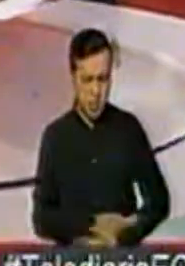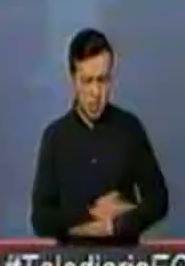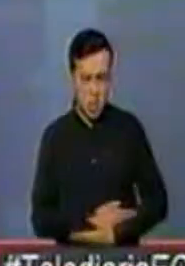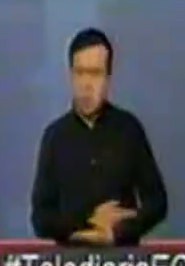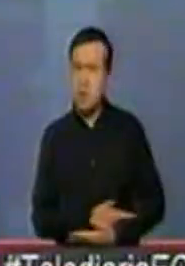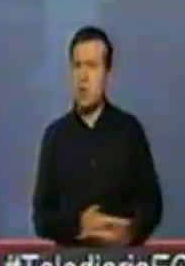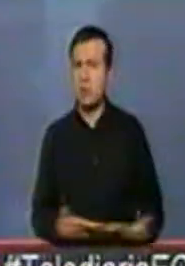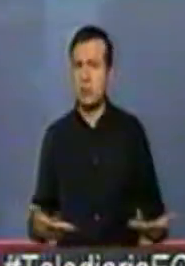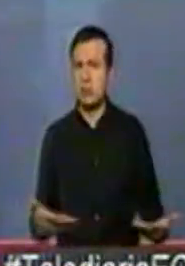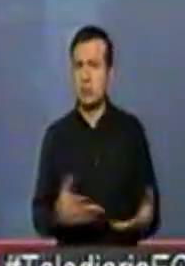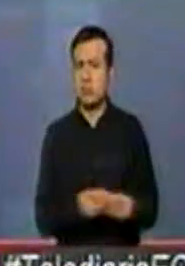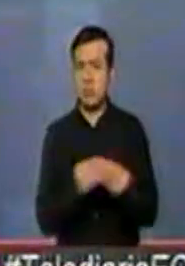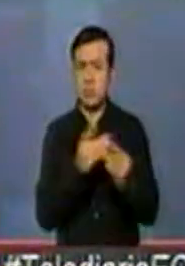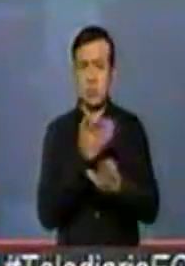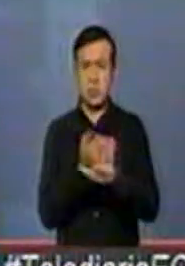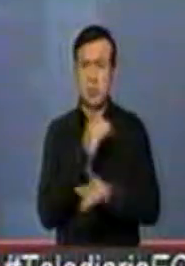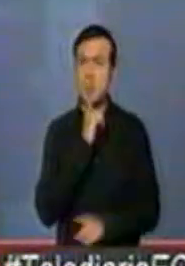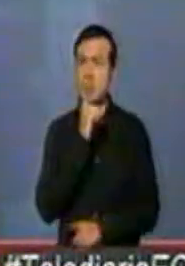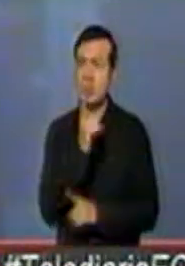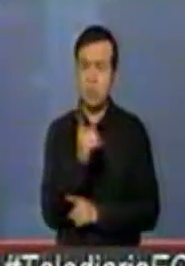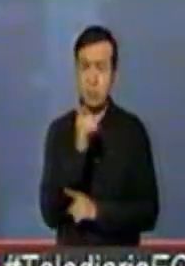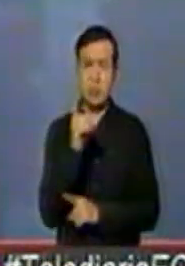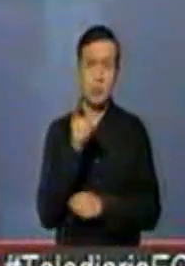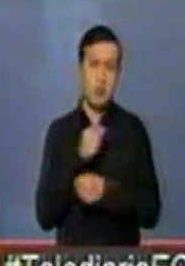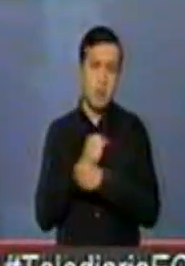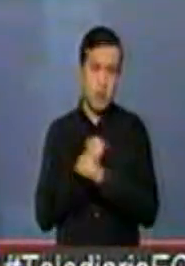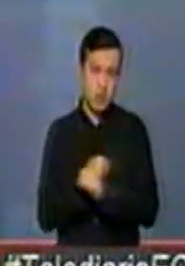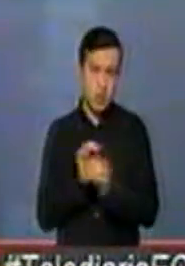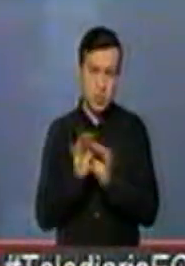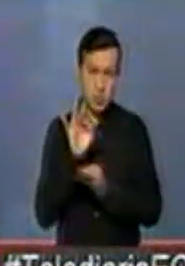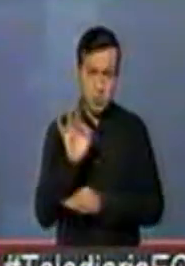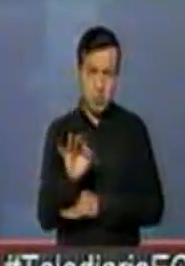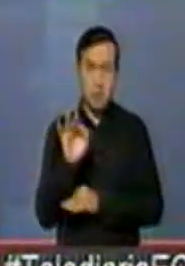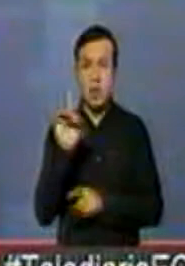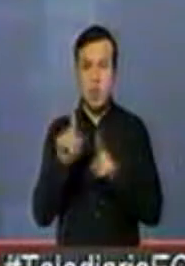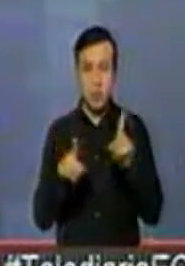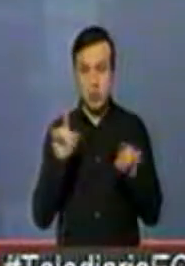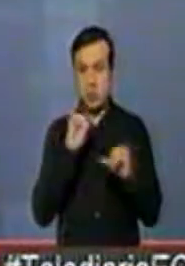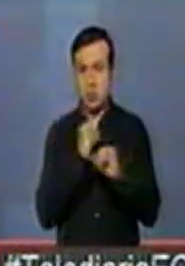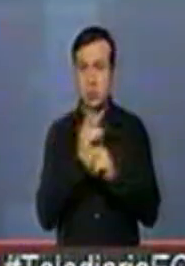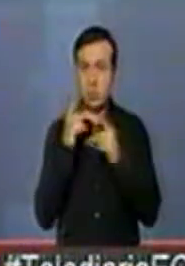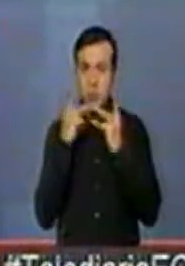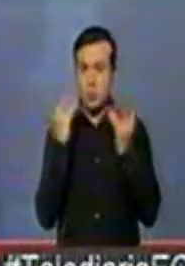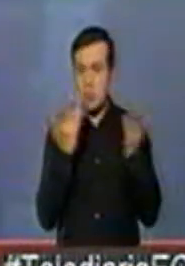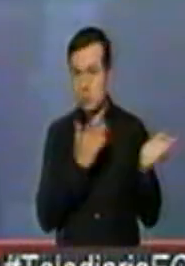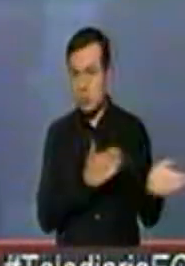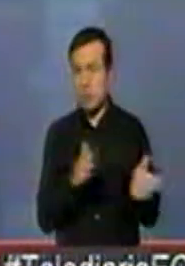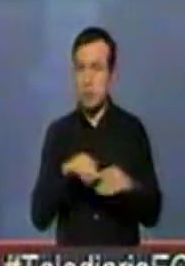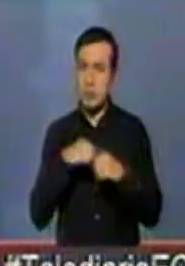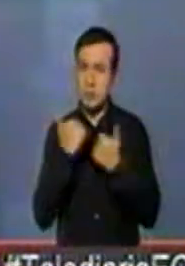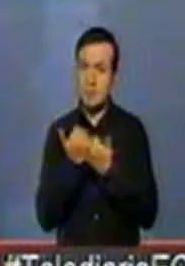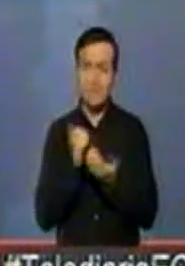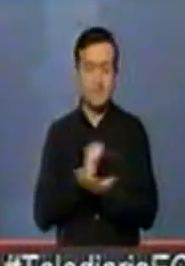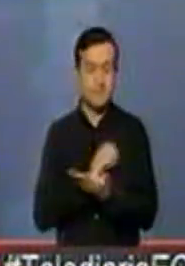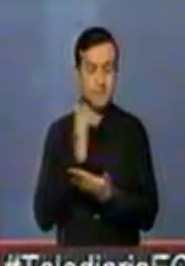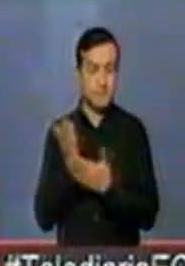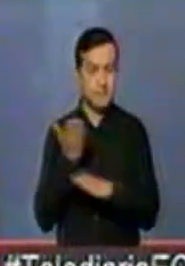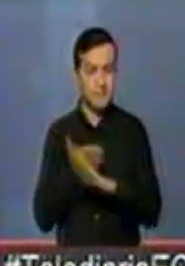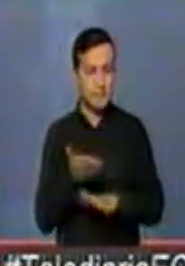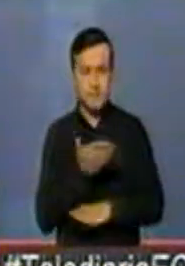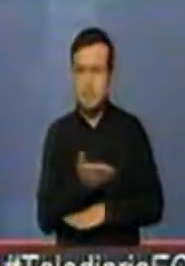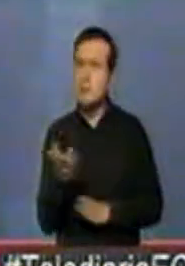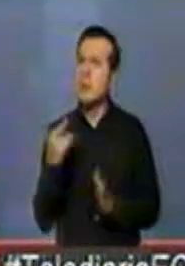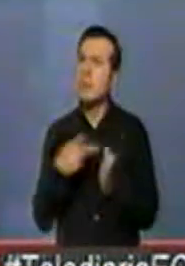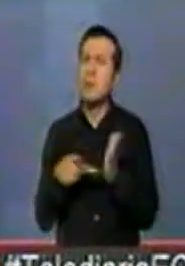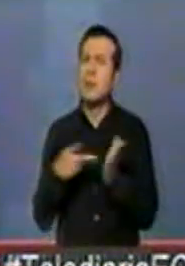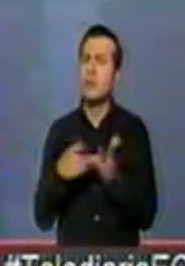Todos estos argumentos fueron expuestos por parte de la Defensoría del Pueblo y por otros sectores también ante los legisladores. ¿Qué cree que fue lo